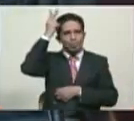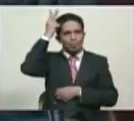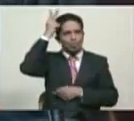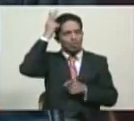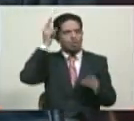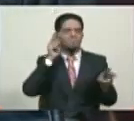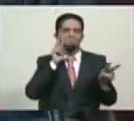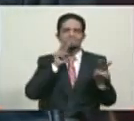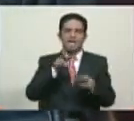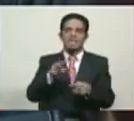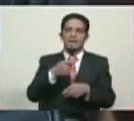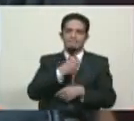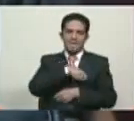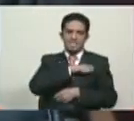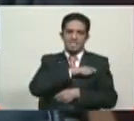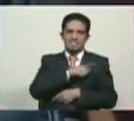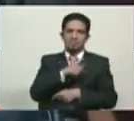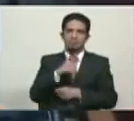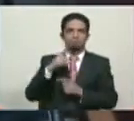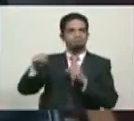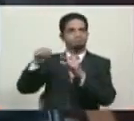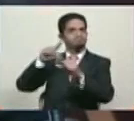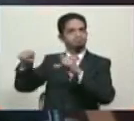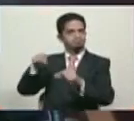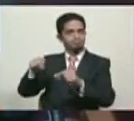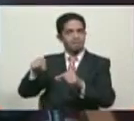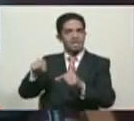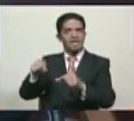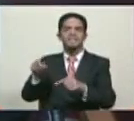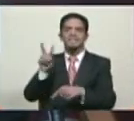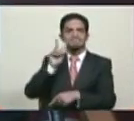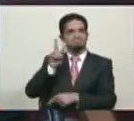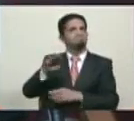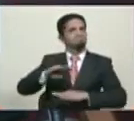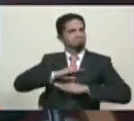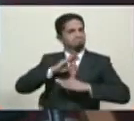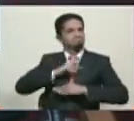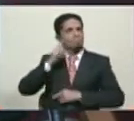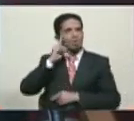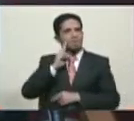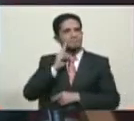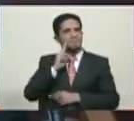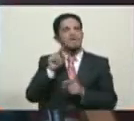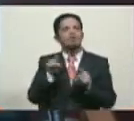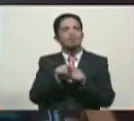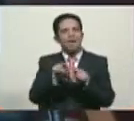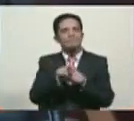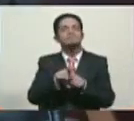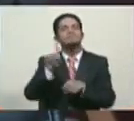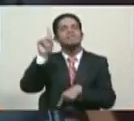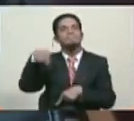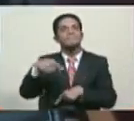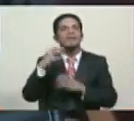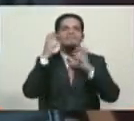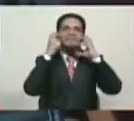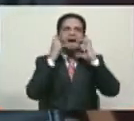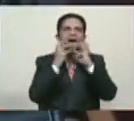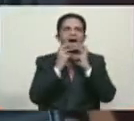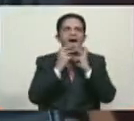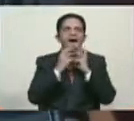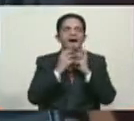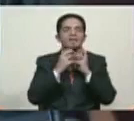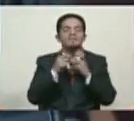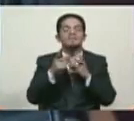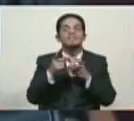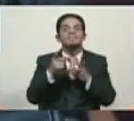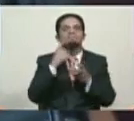libertador. Igual, un día como hoy, hace 60 años, el comandante Fidel Castro se reúne con estudiantes